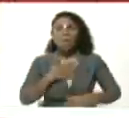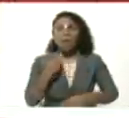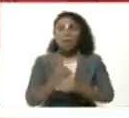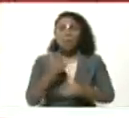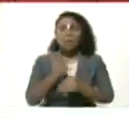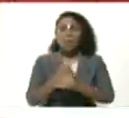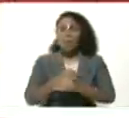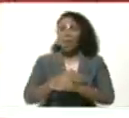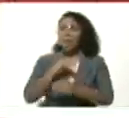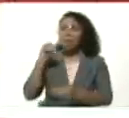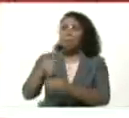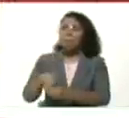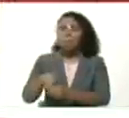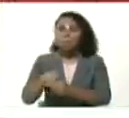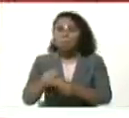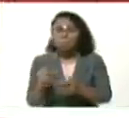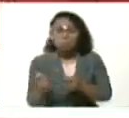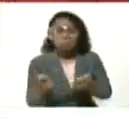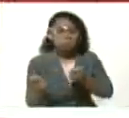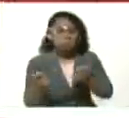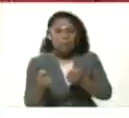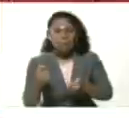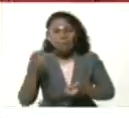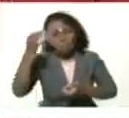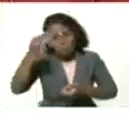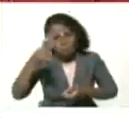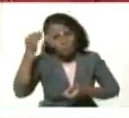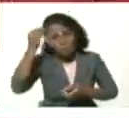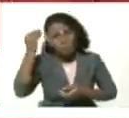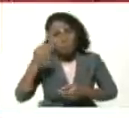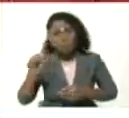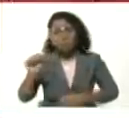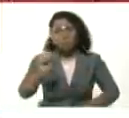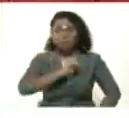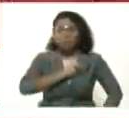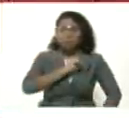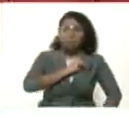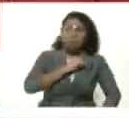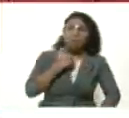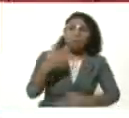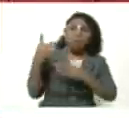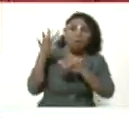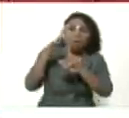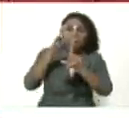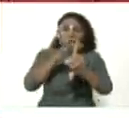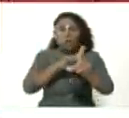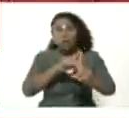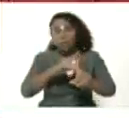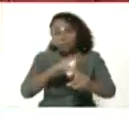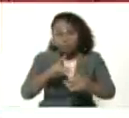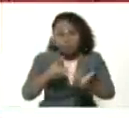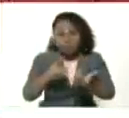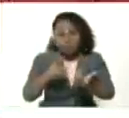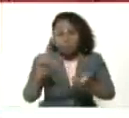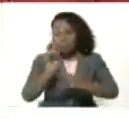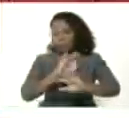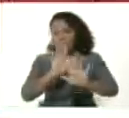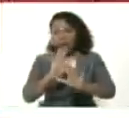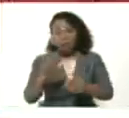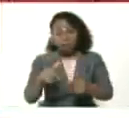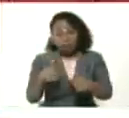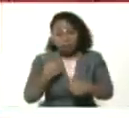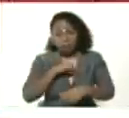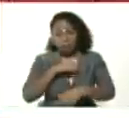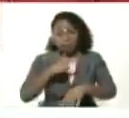pueden dominarnos, que todavía creen que pueden asustarnos, atemorizarnos. Y ya a estas alturas ellos